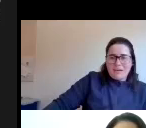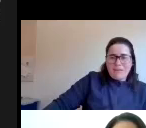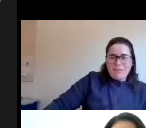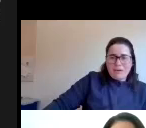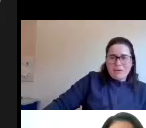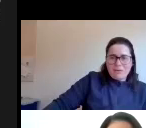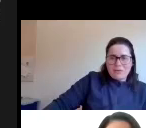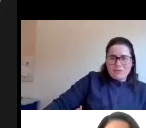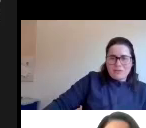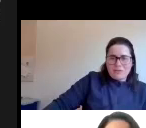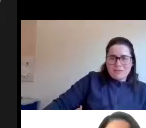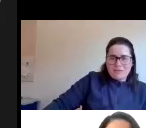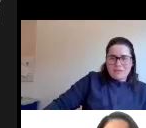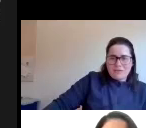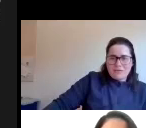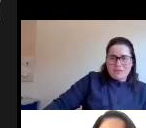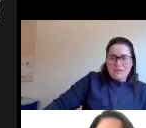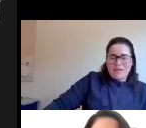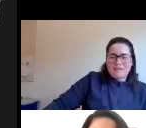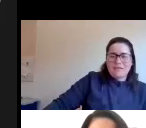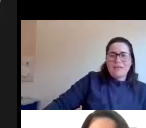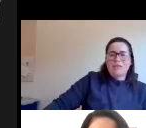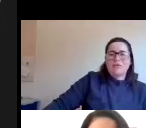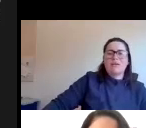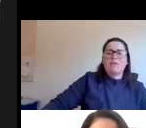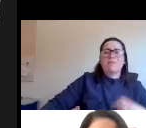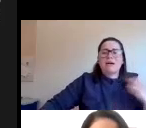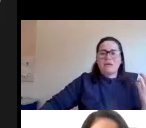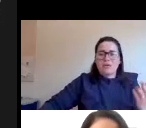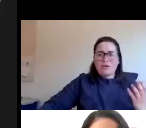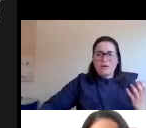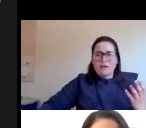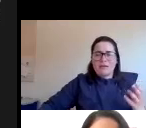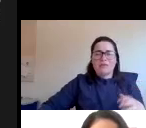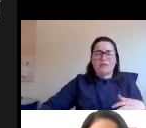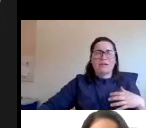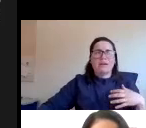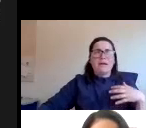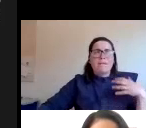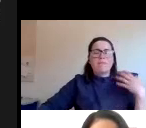que en época lluviosa, si se dan cuenta, es donde mayor